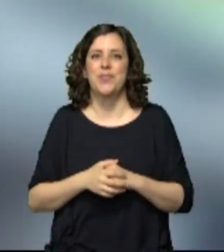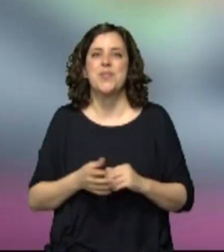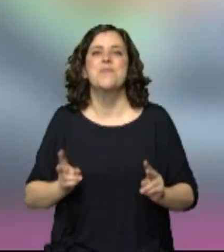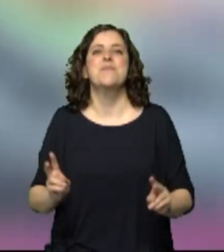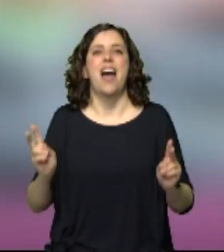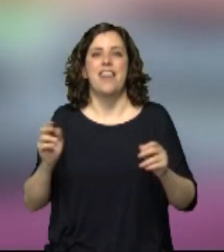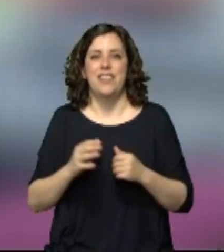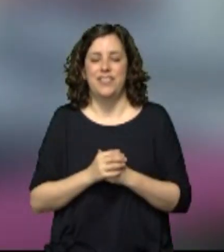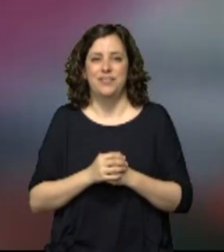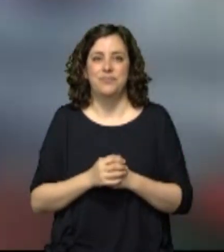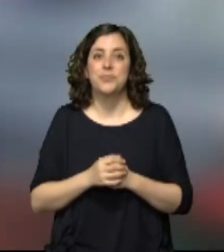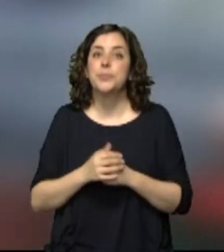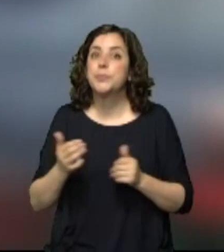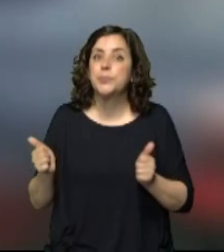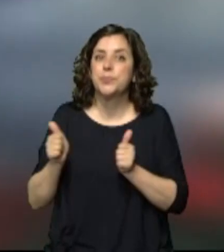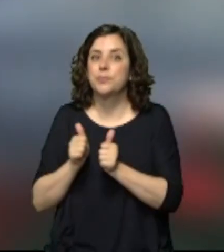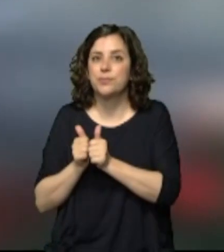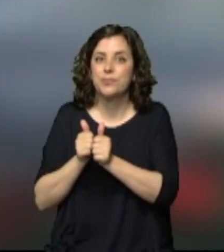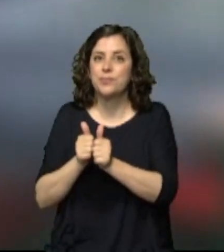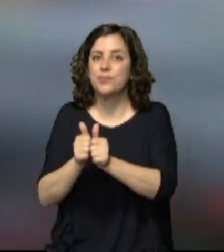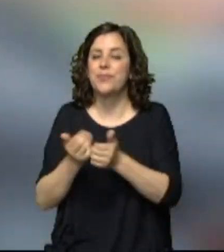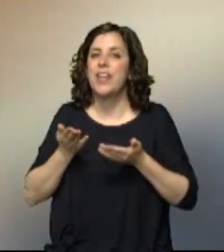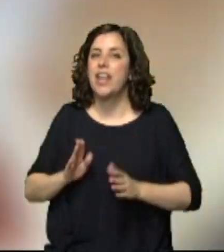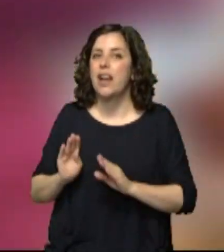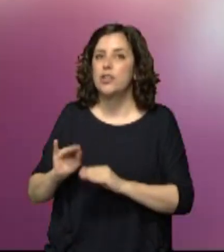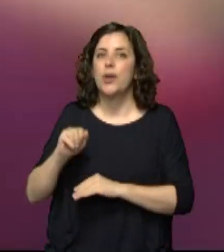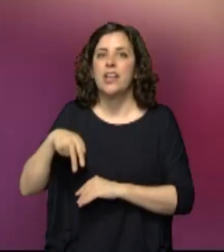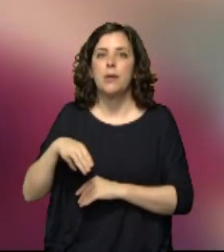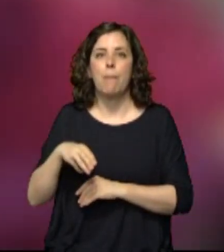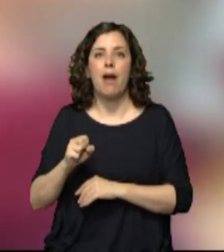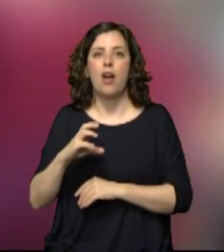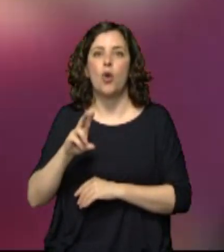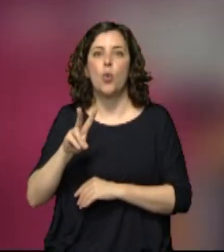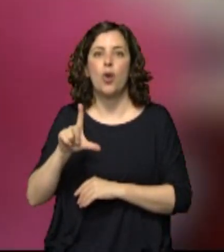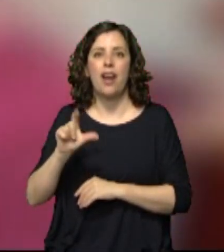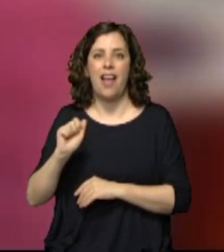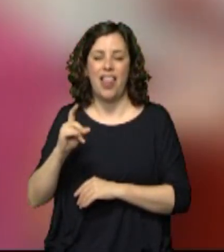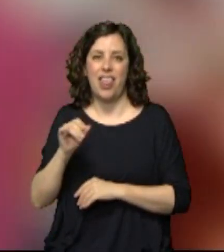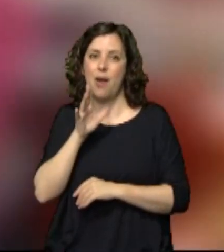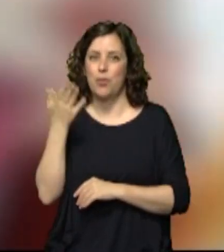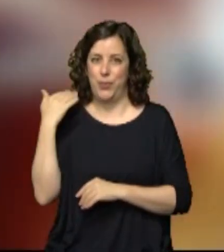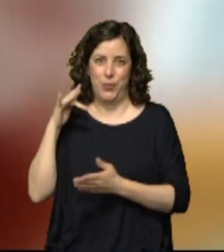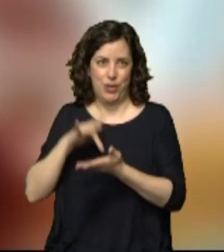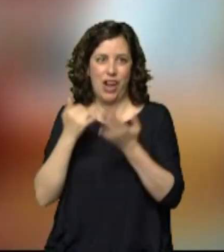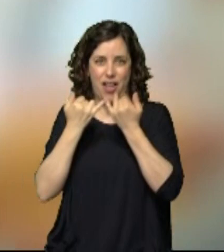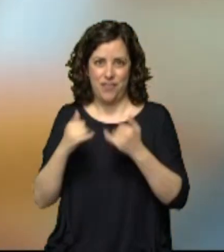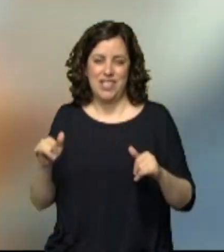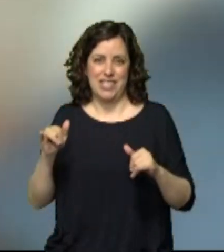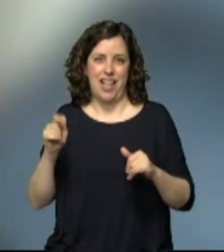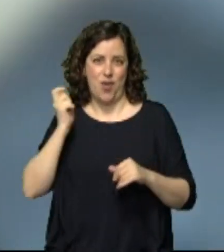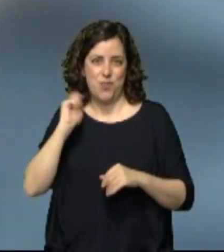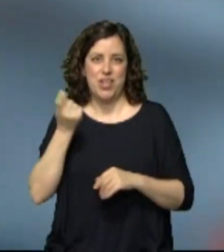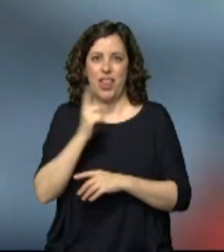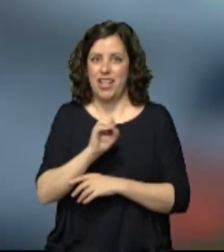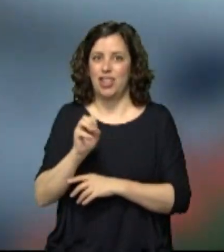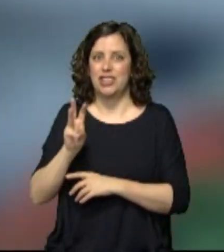Lo ha hecho acompañada de su hija Inmaculada, que preparó esta gran fiesta ayudada por el vecindario para celebrar los 103